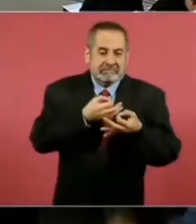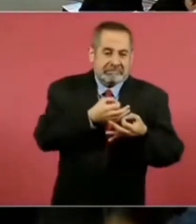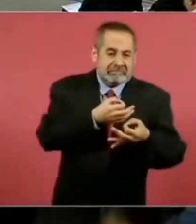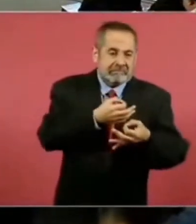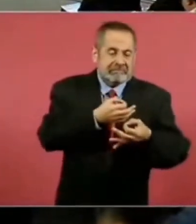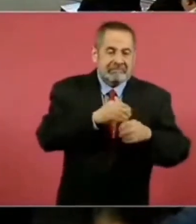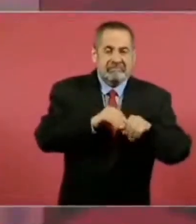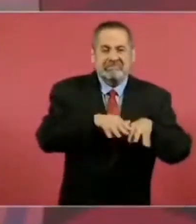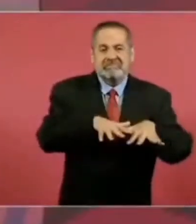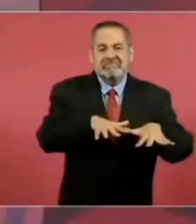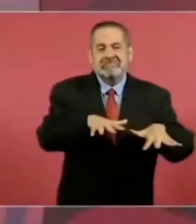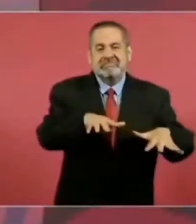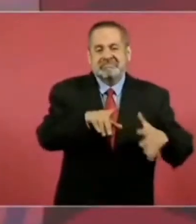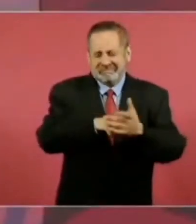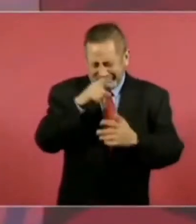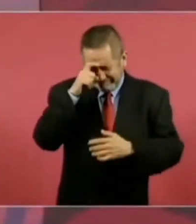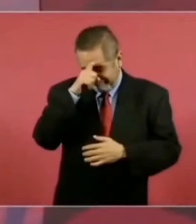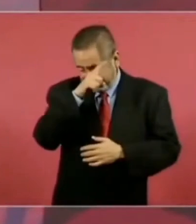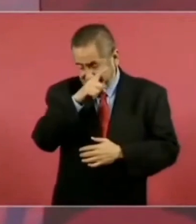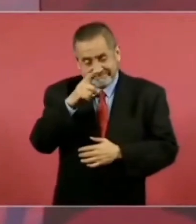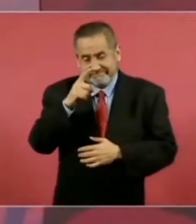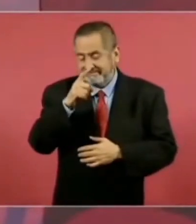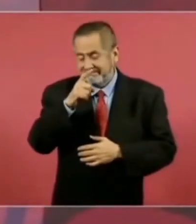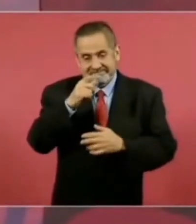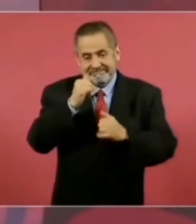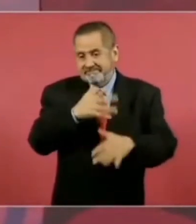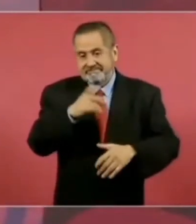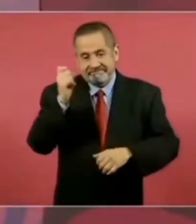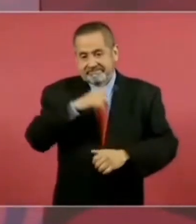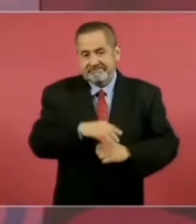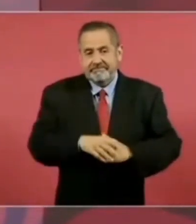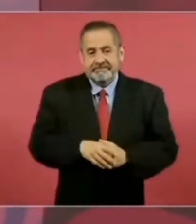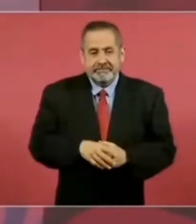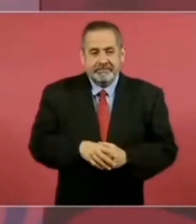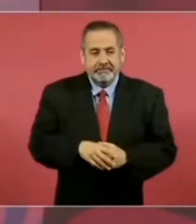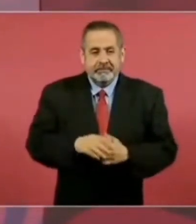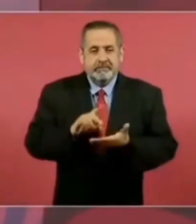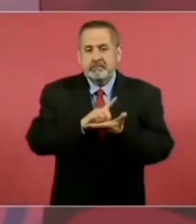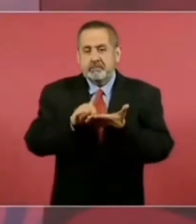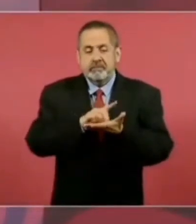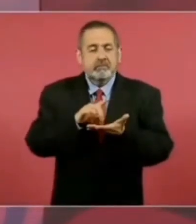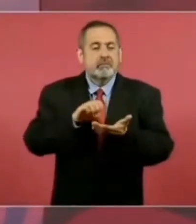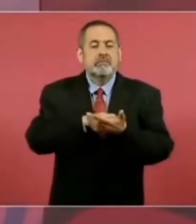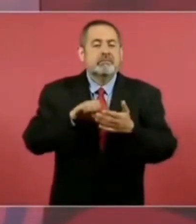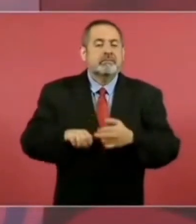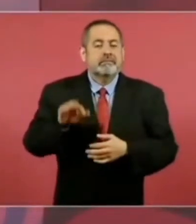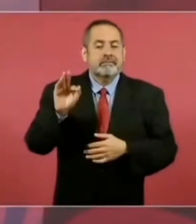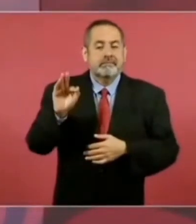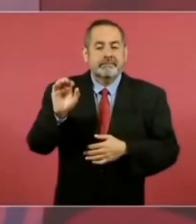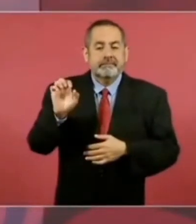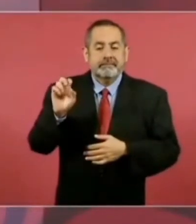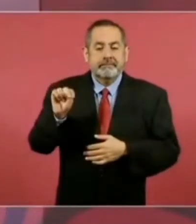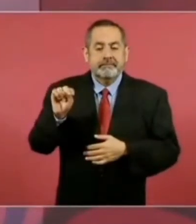una crisis profunda. Esto del consumo, por ejemplo, del fentanilo